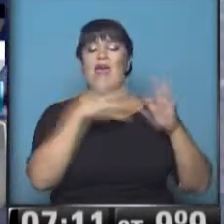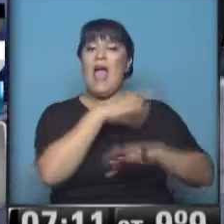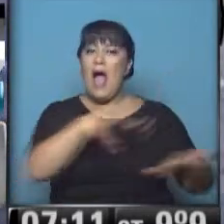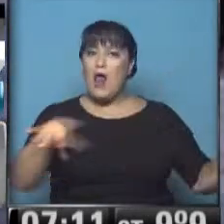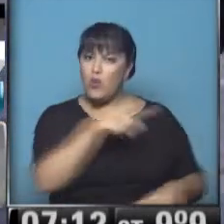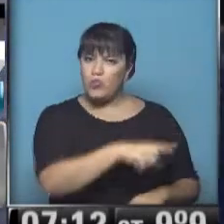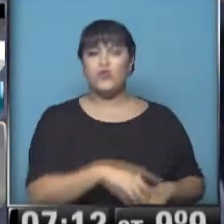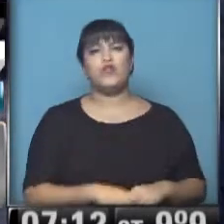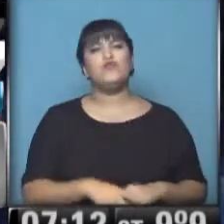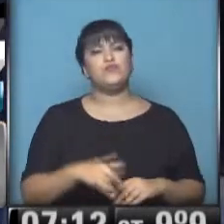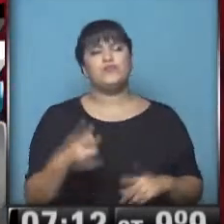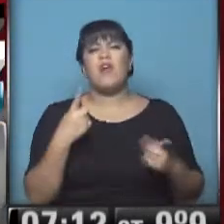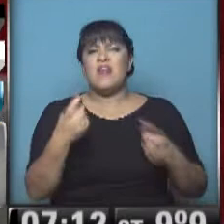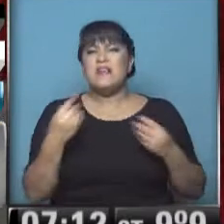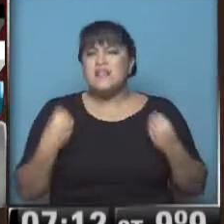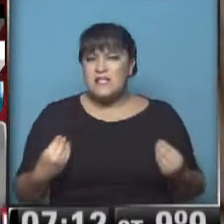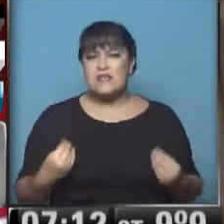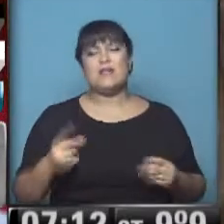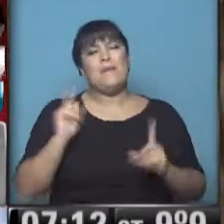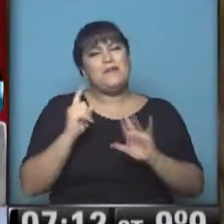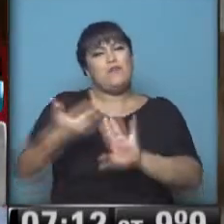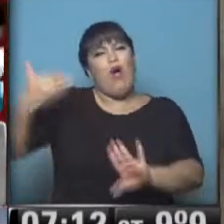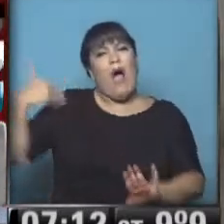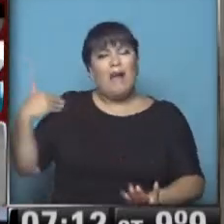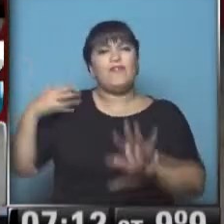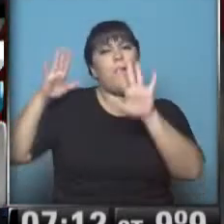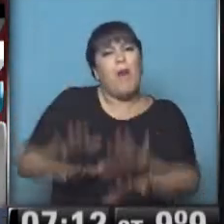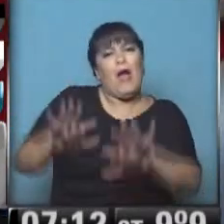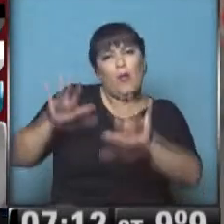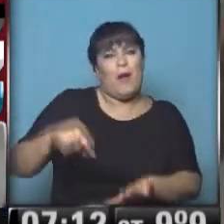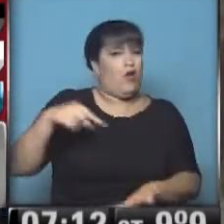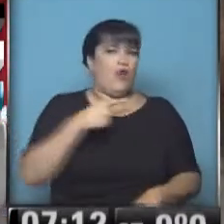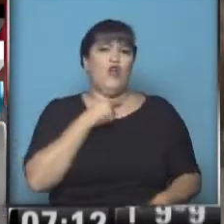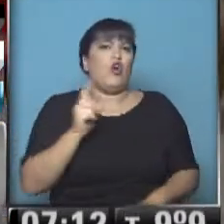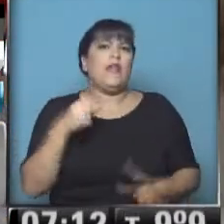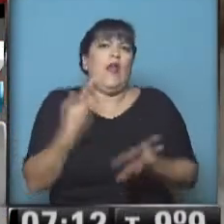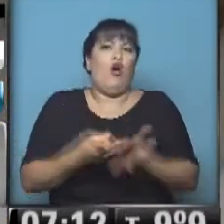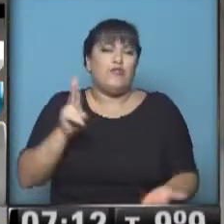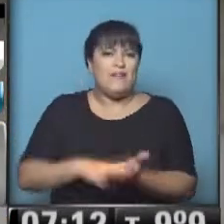septiembre, responde a la necesidad de recuperar el tiempo y evitar que luego de tantas